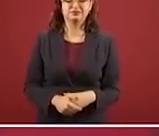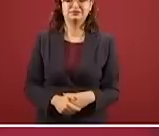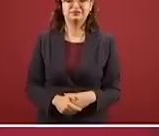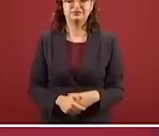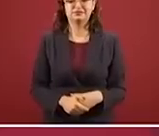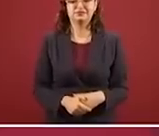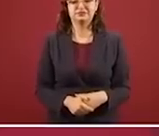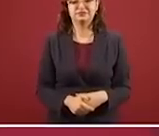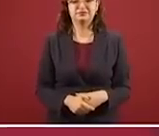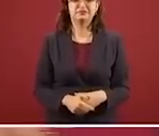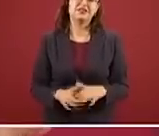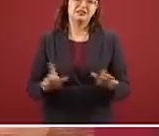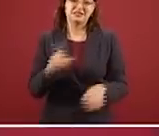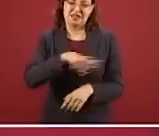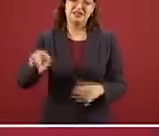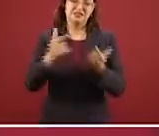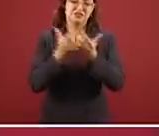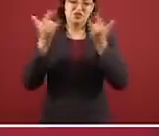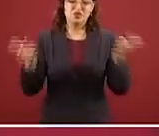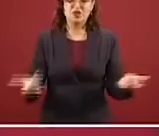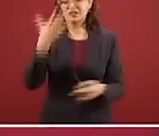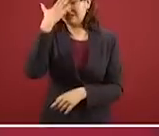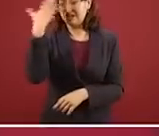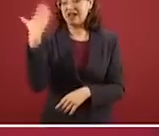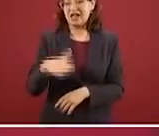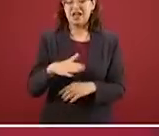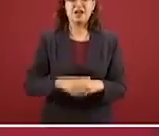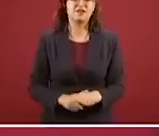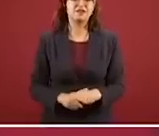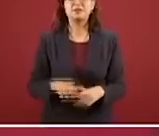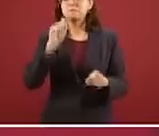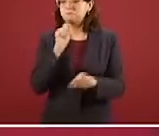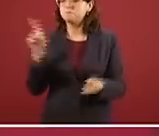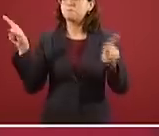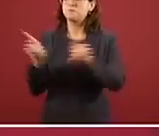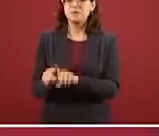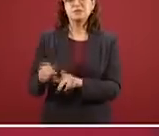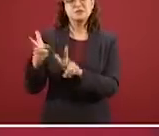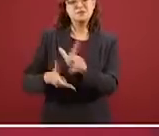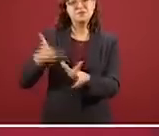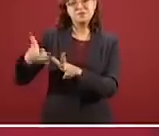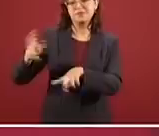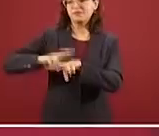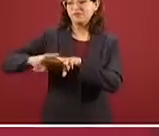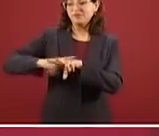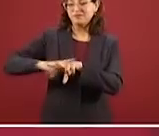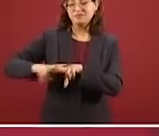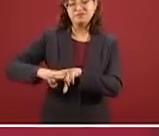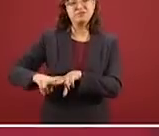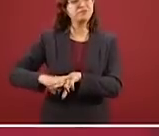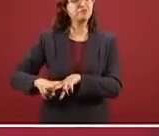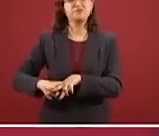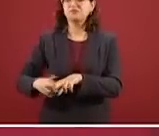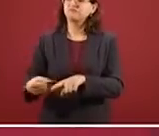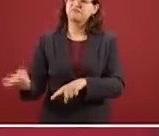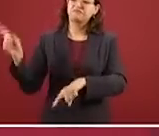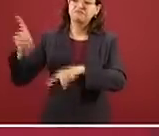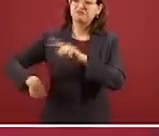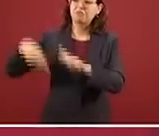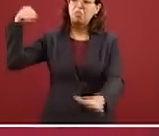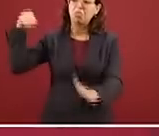Y ya toda la historia que sabemos, cómo se entregaron los ferrocarriles, que fue muy triste lo de los